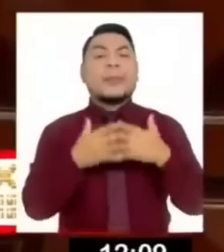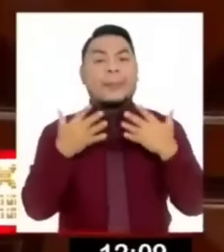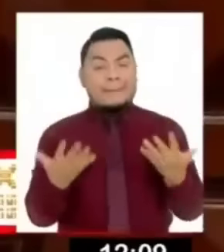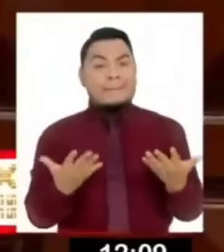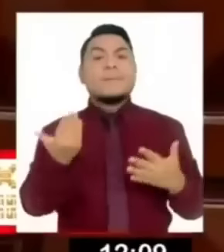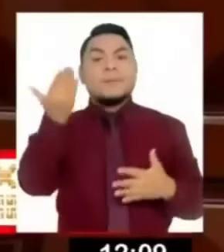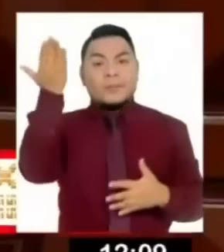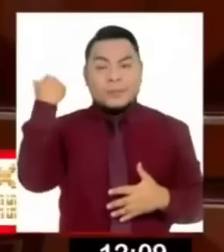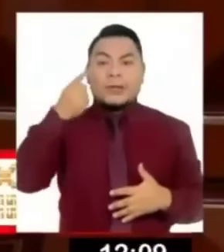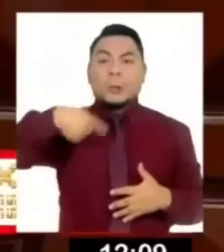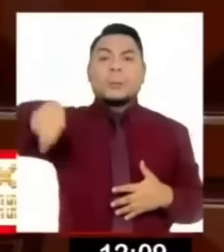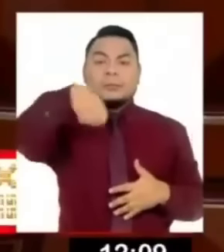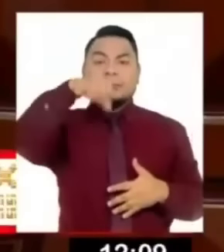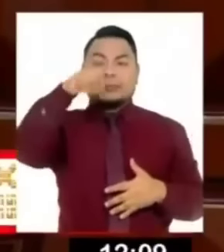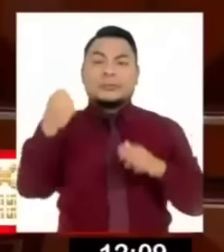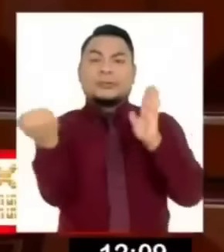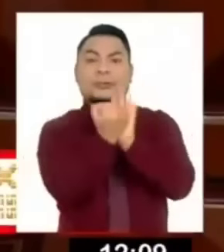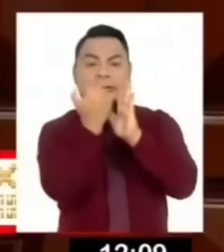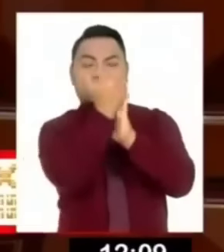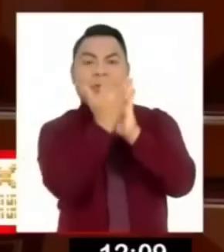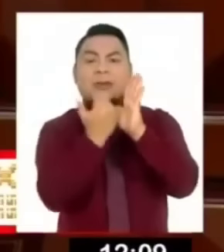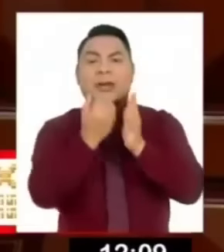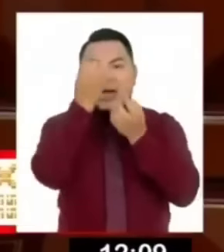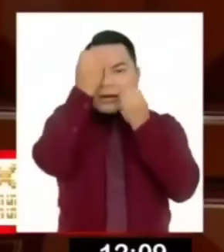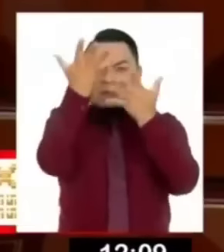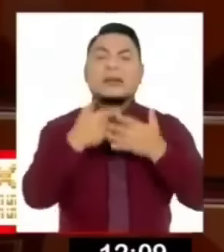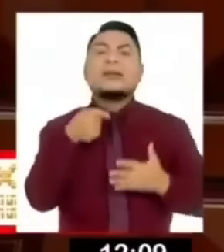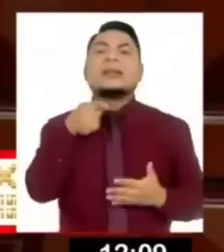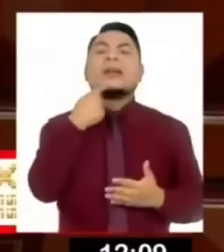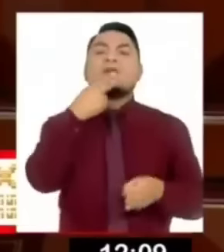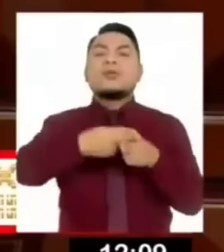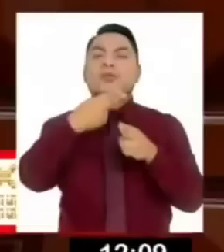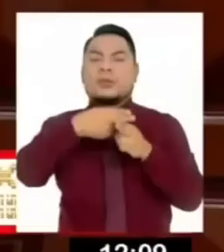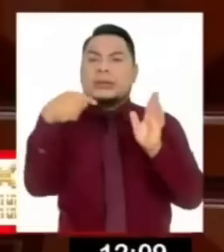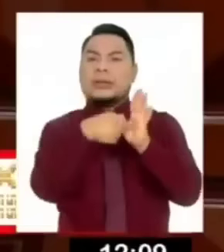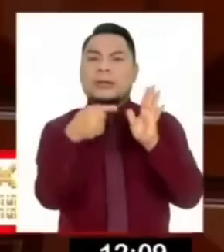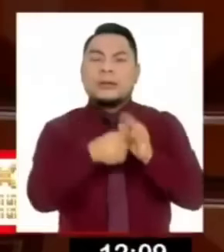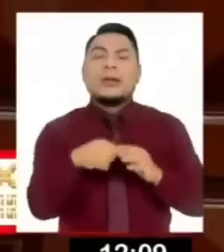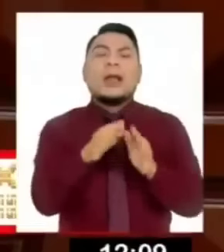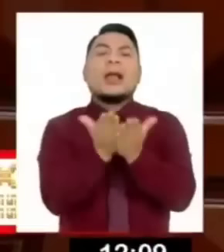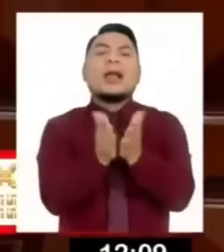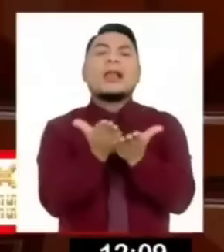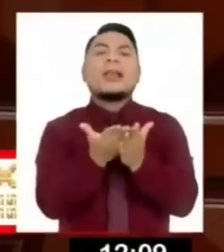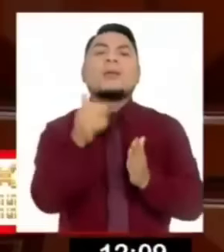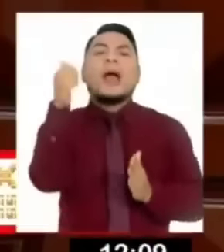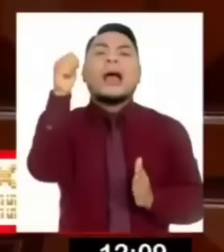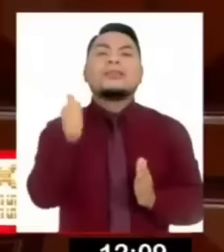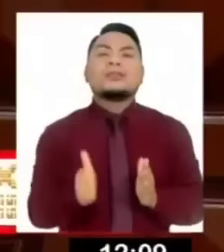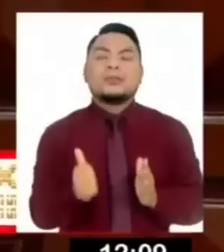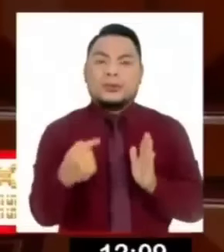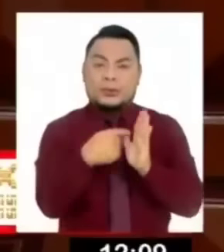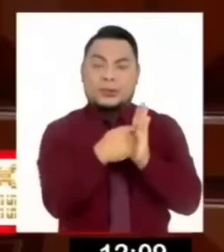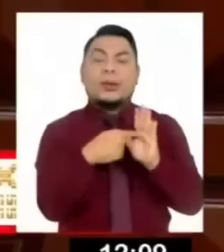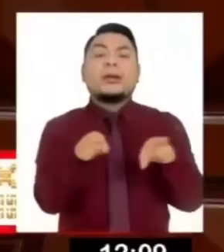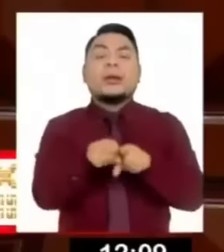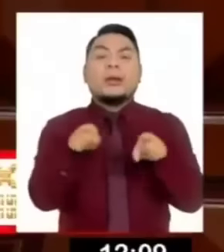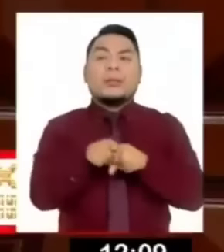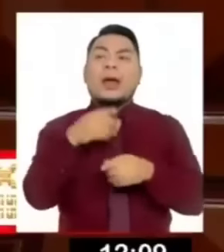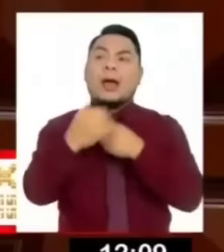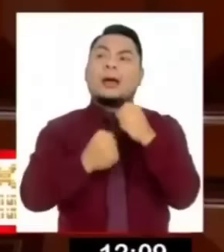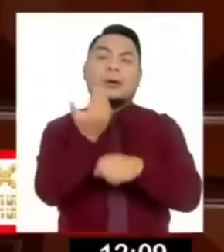fueron ampliamente registrados en el famoso informe inglés llamado el Libro Azul. Hasta los pasados